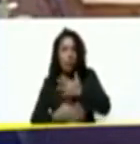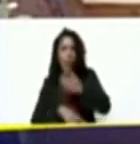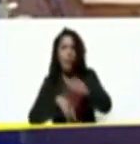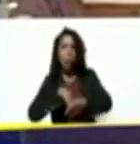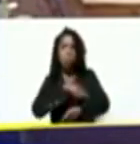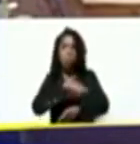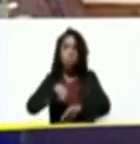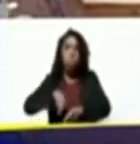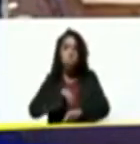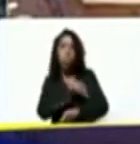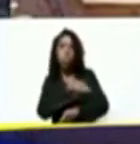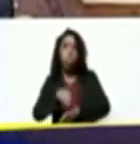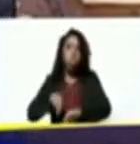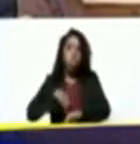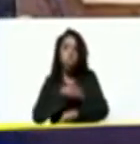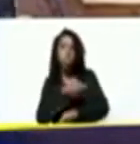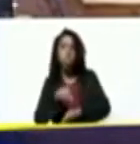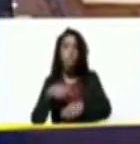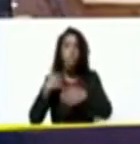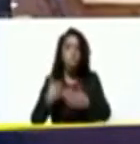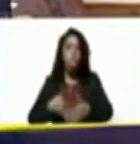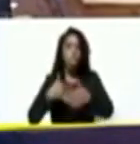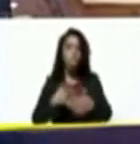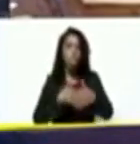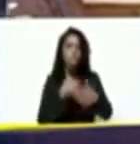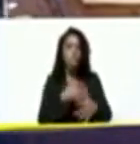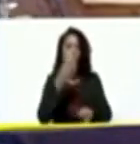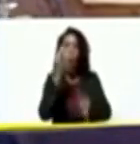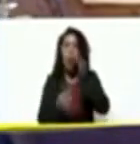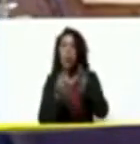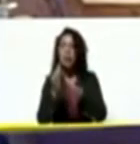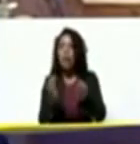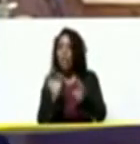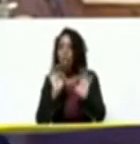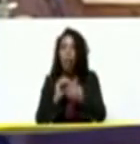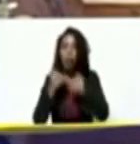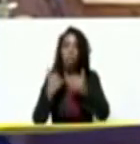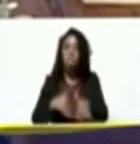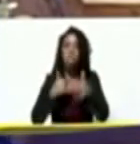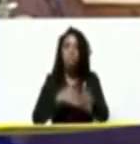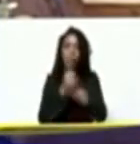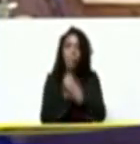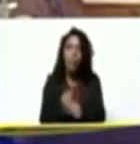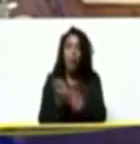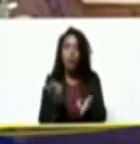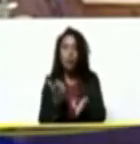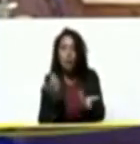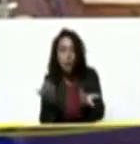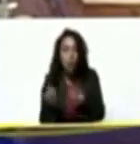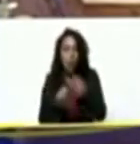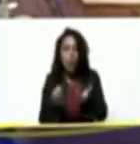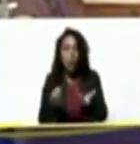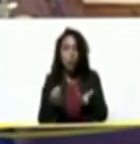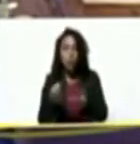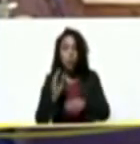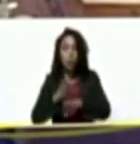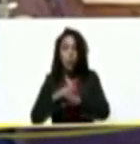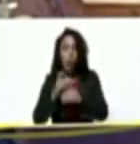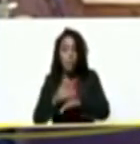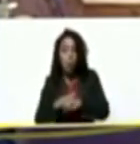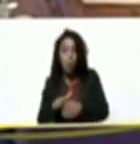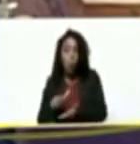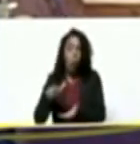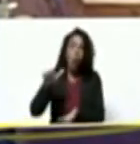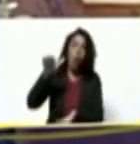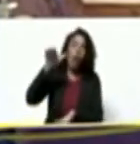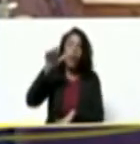que ver esto desde el punto de vista de recaudación de elementos. No solo con el debate político